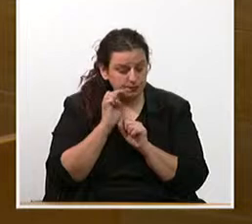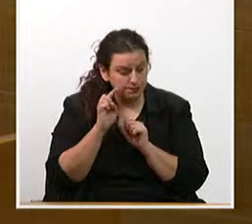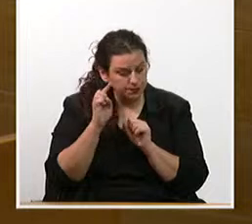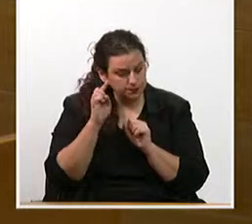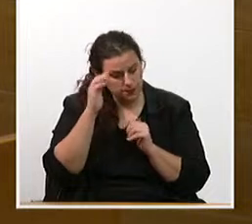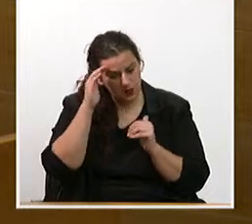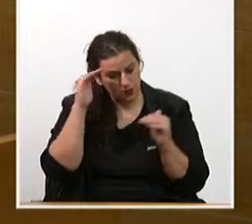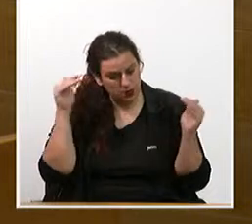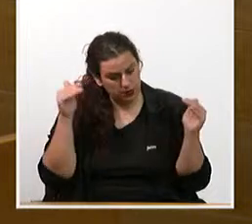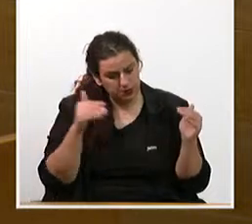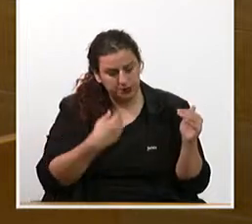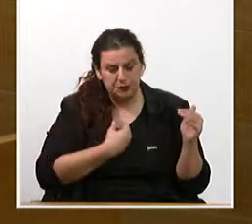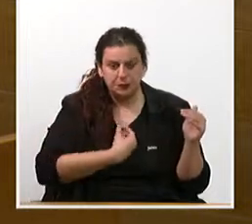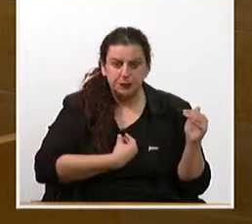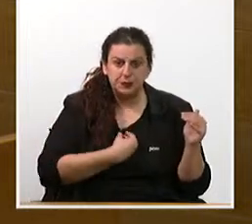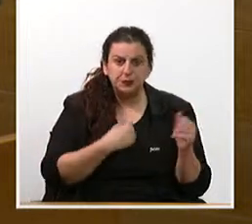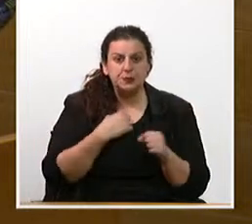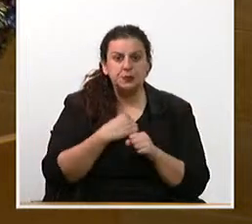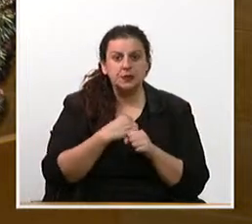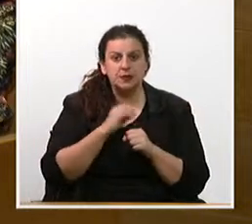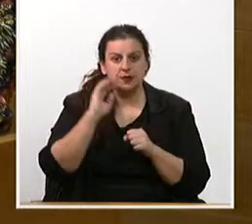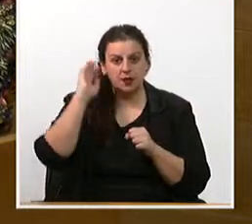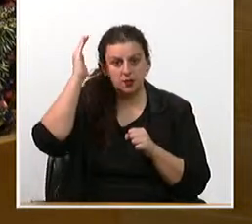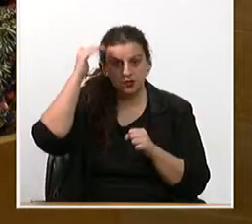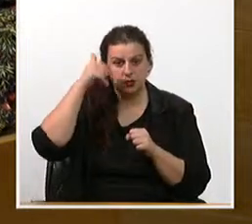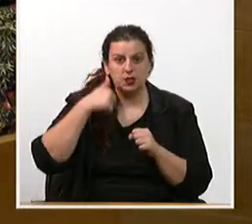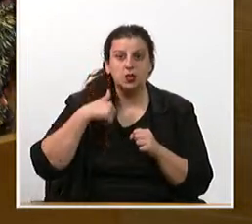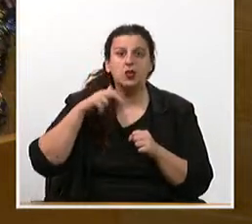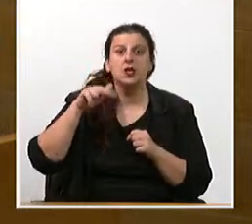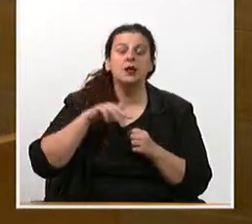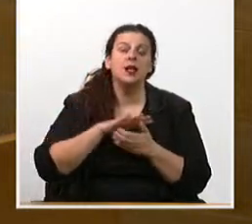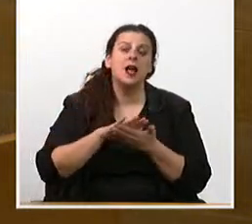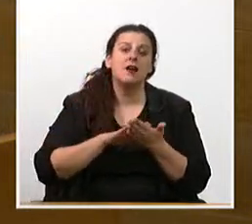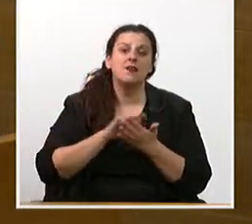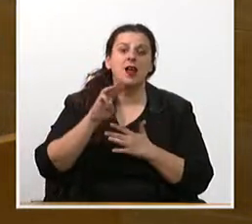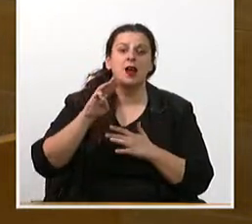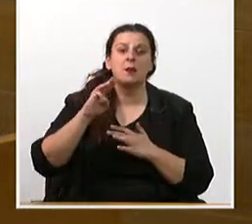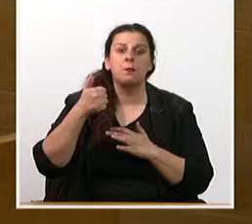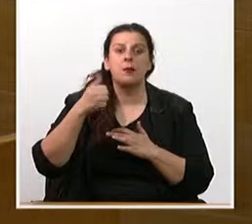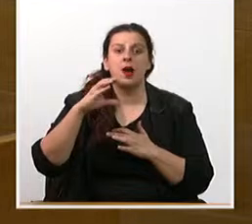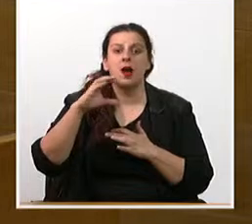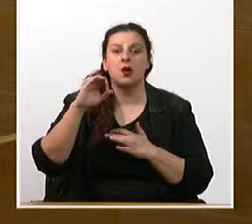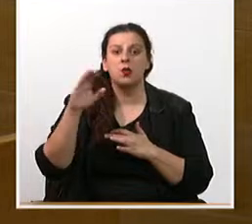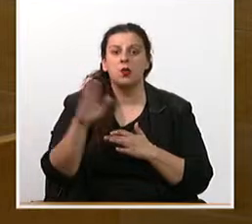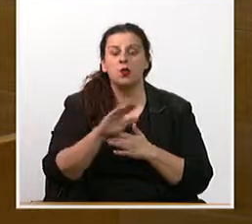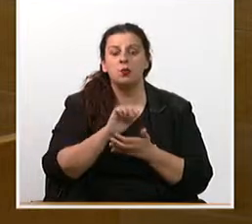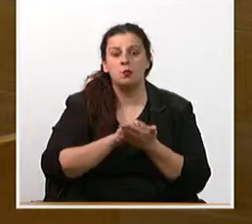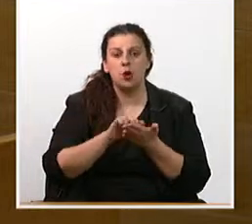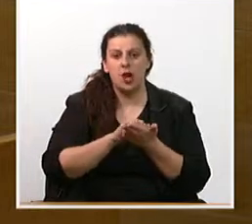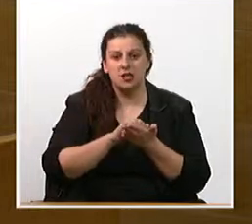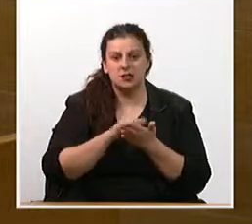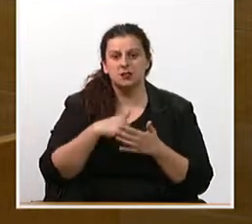había de traballar El conseller y yo también a parar de Paco borr señor conseller V